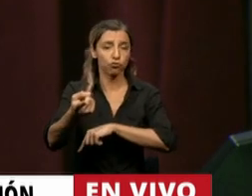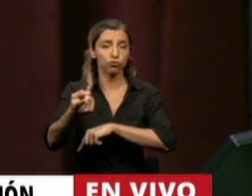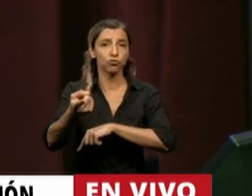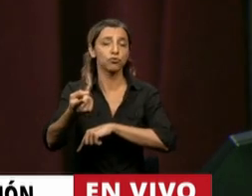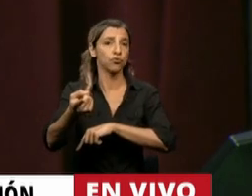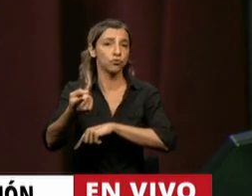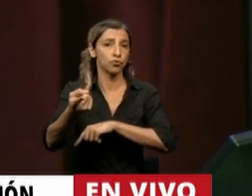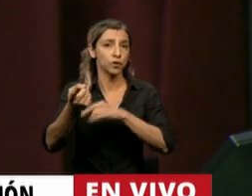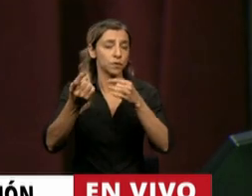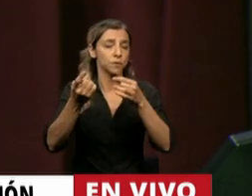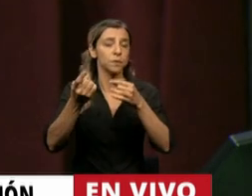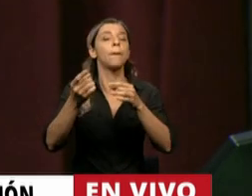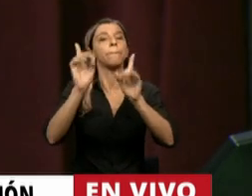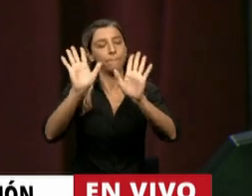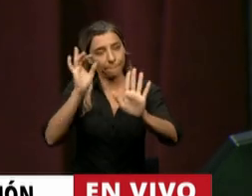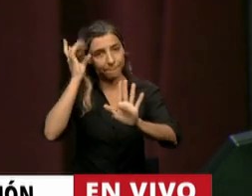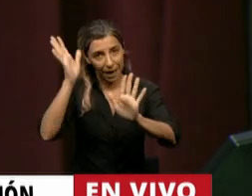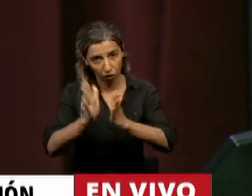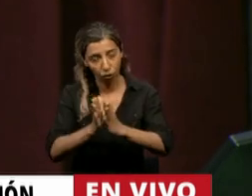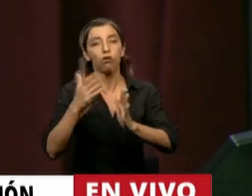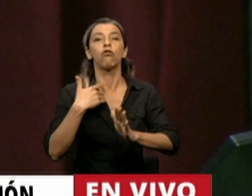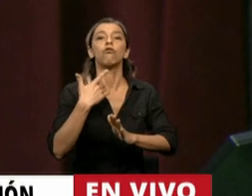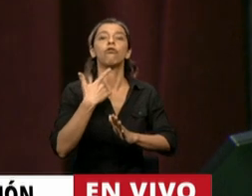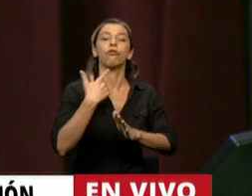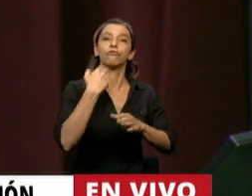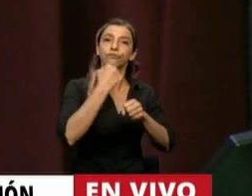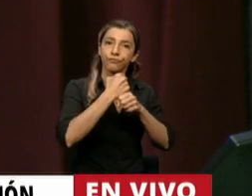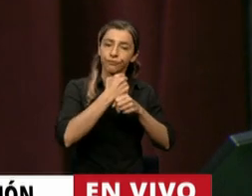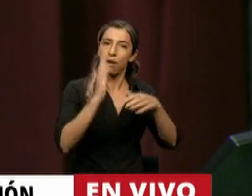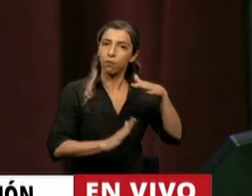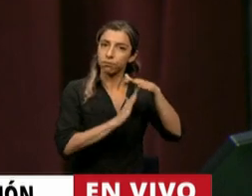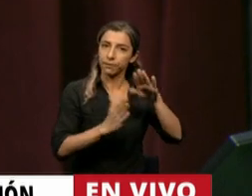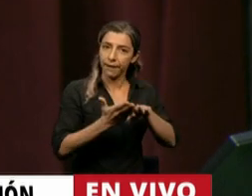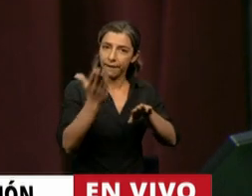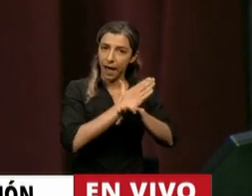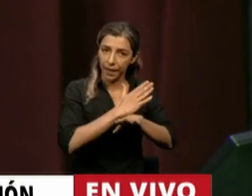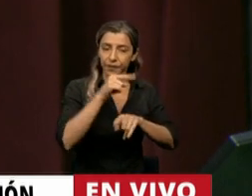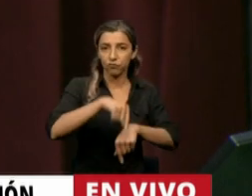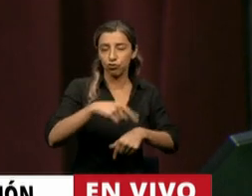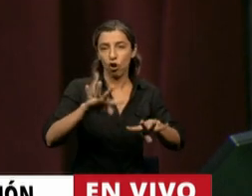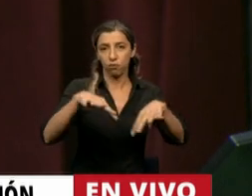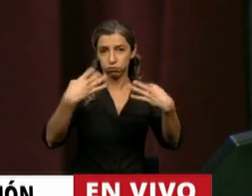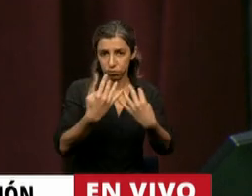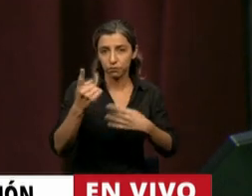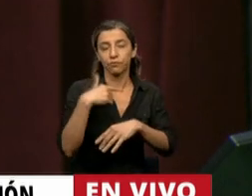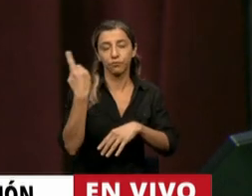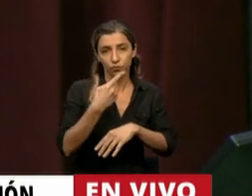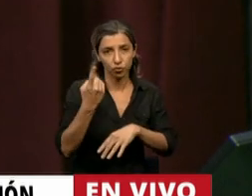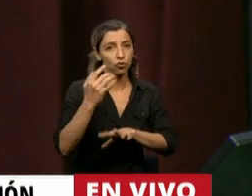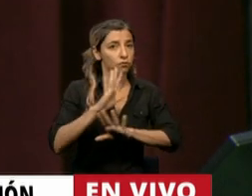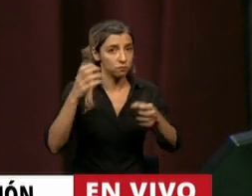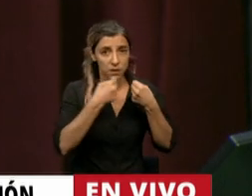acordado en la reunión de labor parlamentaria y en el pleno de hoy que